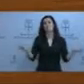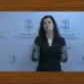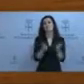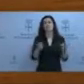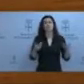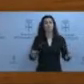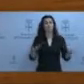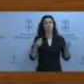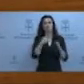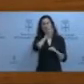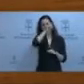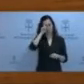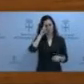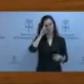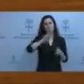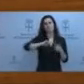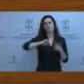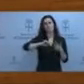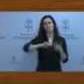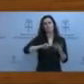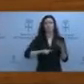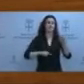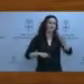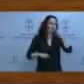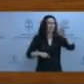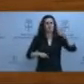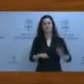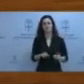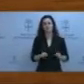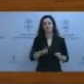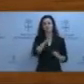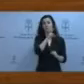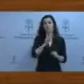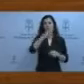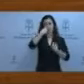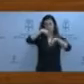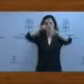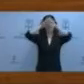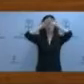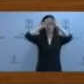se pone a hablar de Madrid y esas otras cosas. Bueno, no me va a acreditar usted que hay más de 20 hospitales de Madrid.